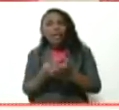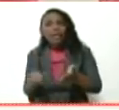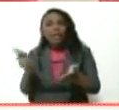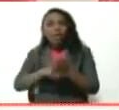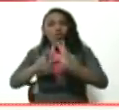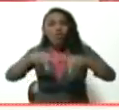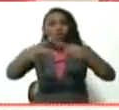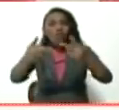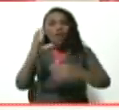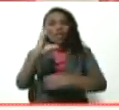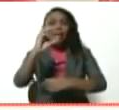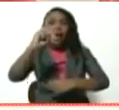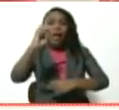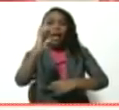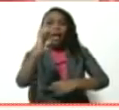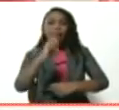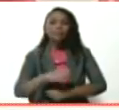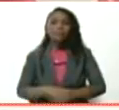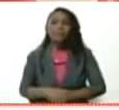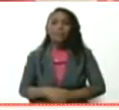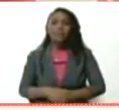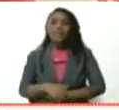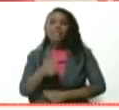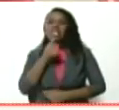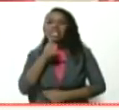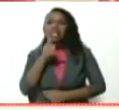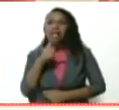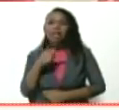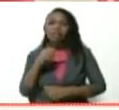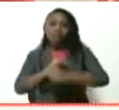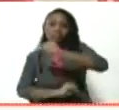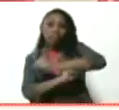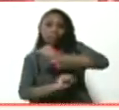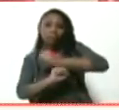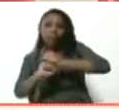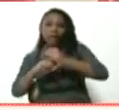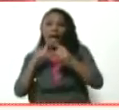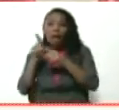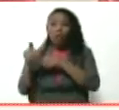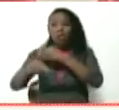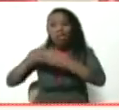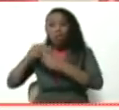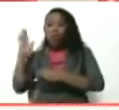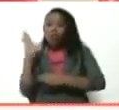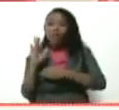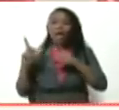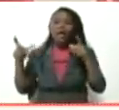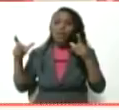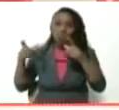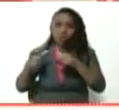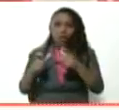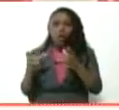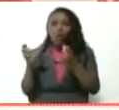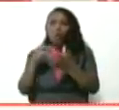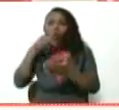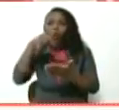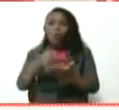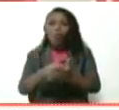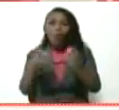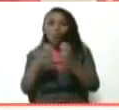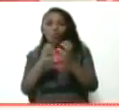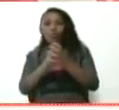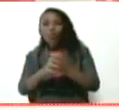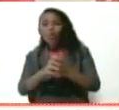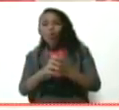CNE. Y en base a eso, se ha venido haciendo una serie de reuniones, se nombró un comité de postulaciones que